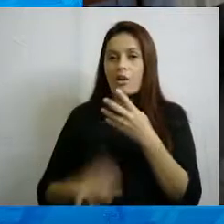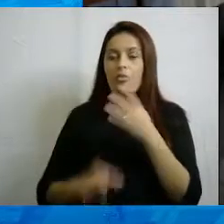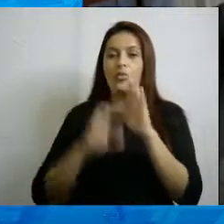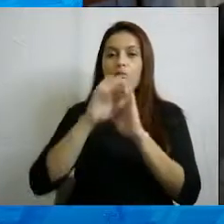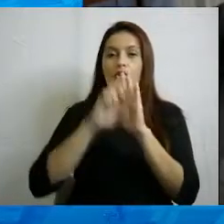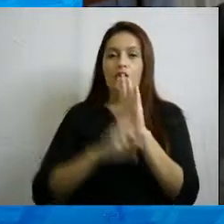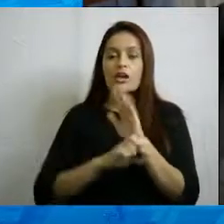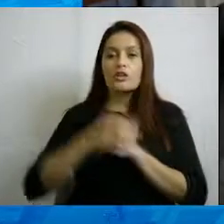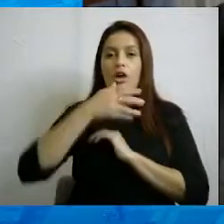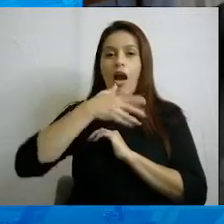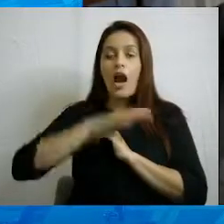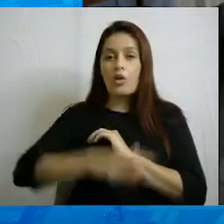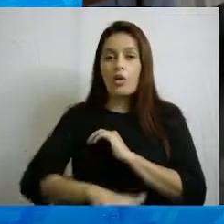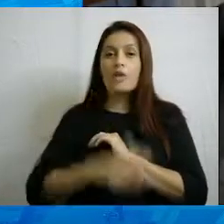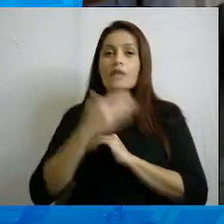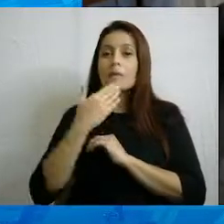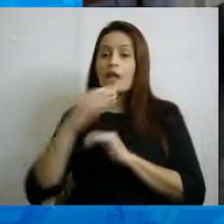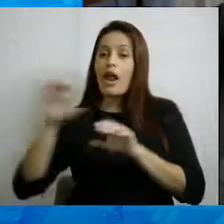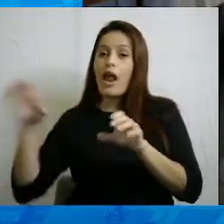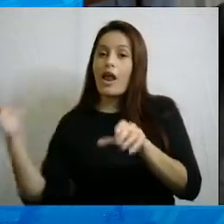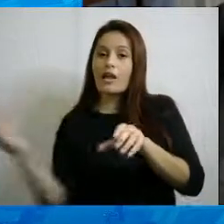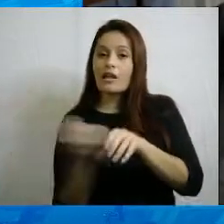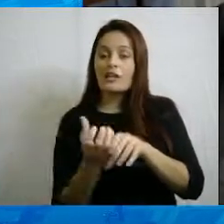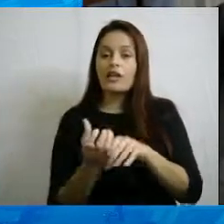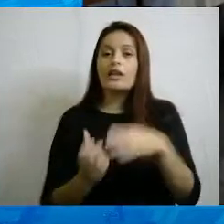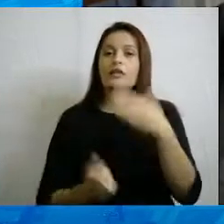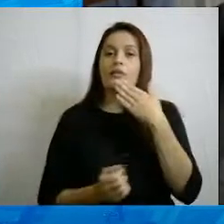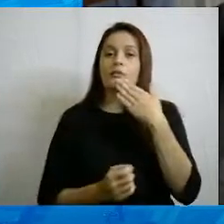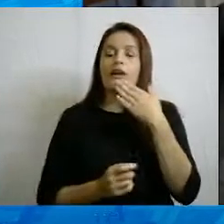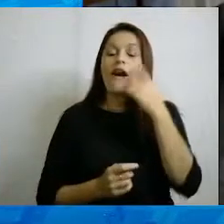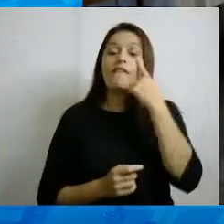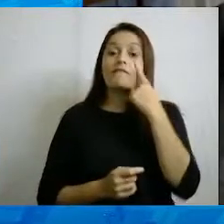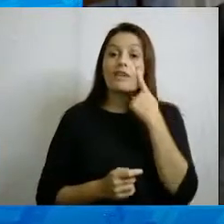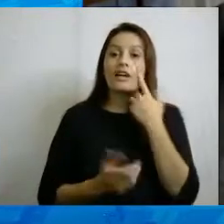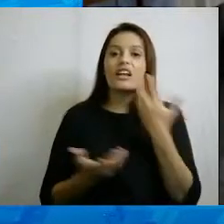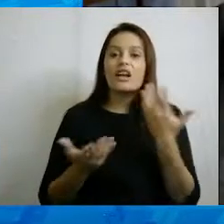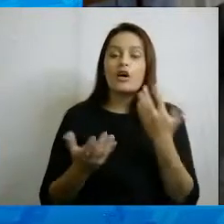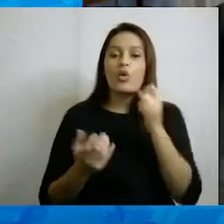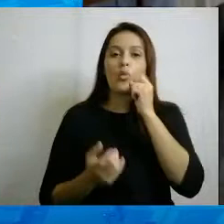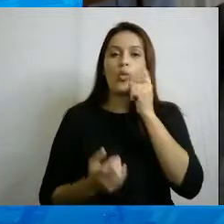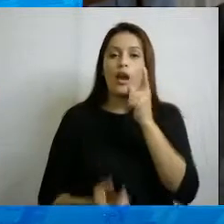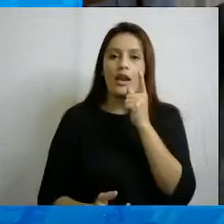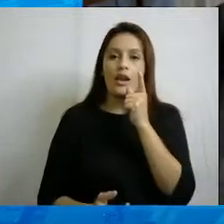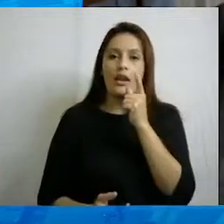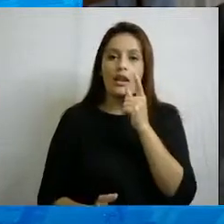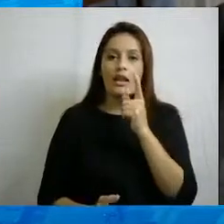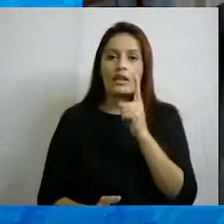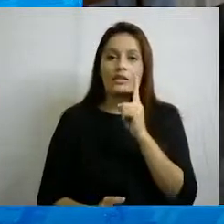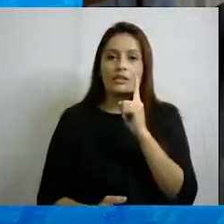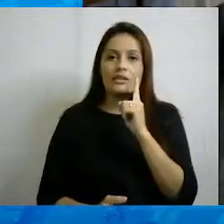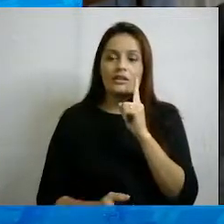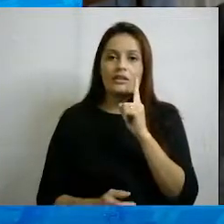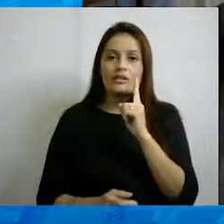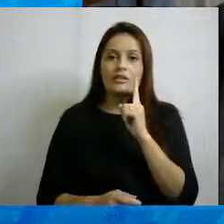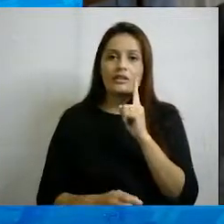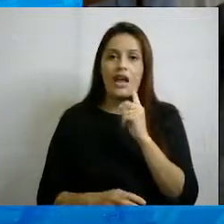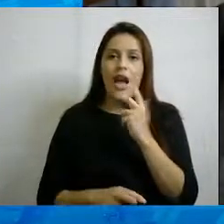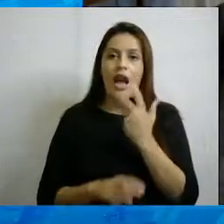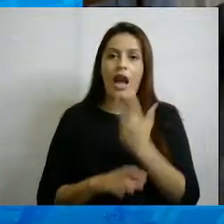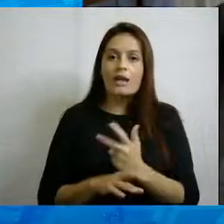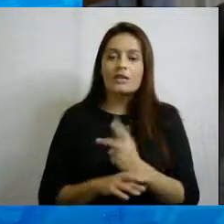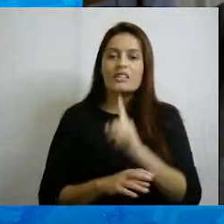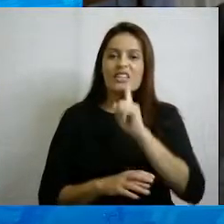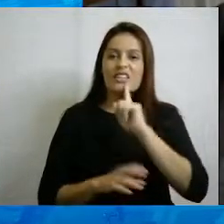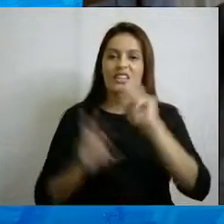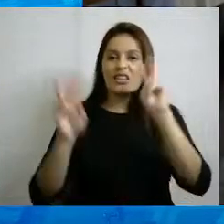agua potable alcantarillado para poder ver qué alternativas tenemos. O sea, aquí hay una cuestión efectivamente